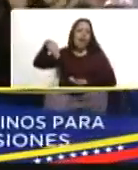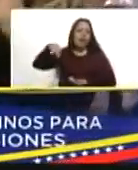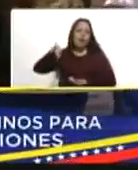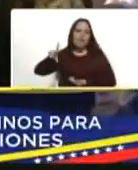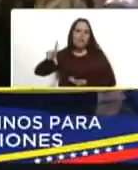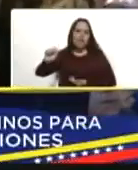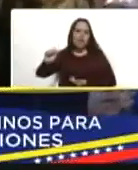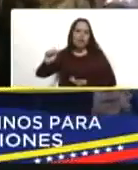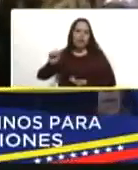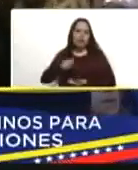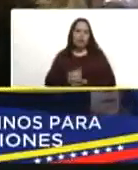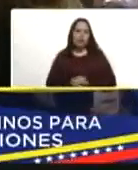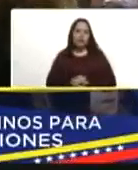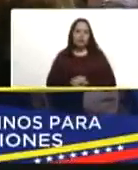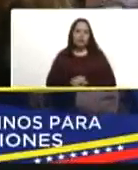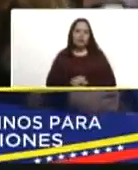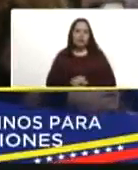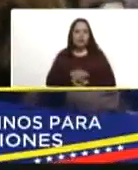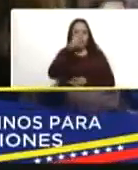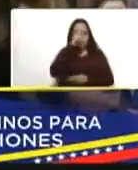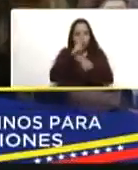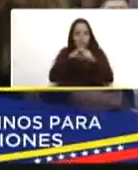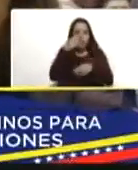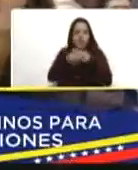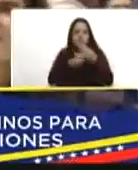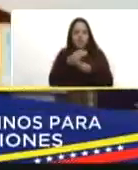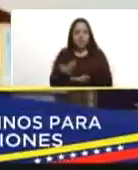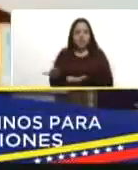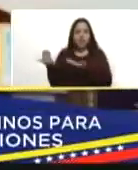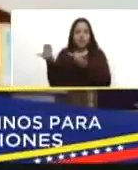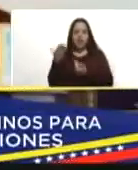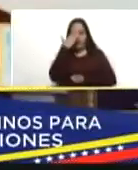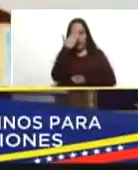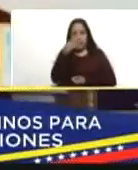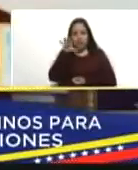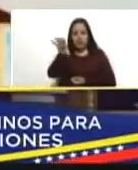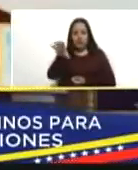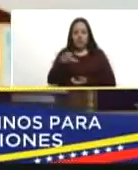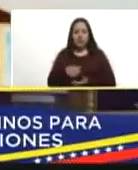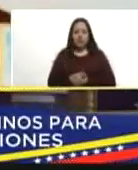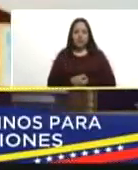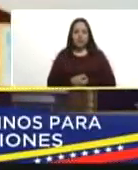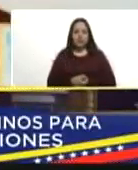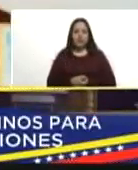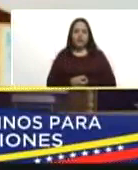fabri un homenaje le rindo aquí frente al país